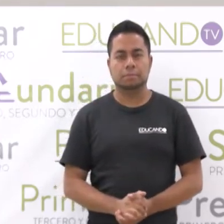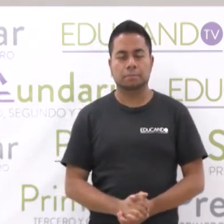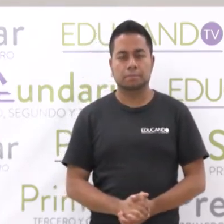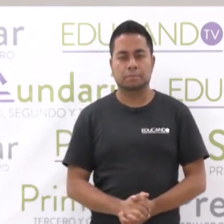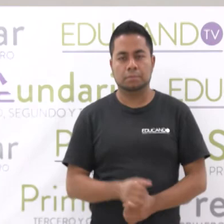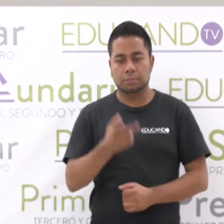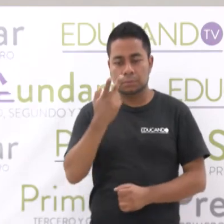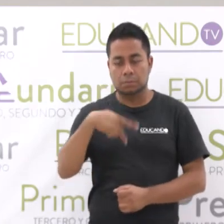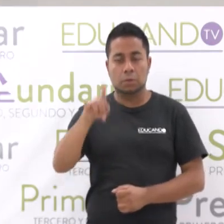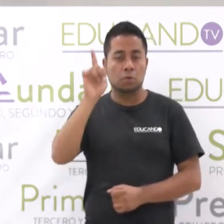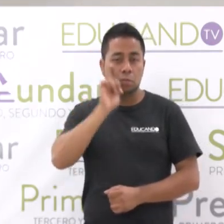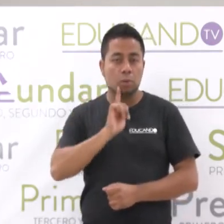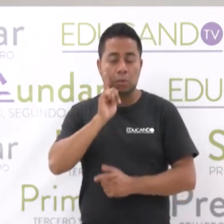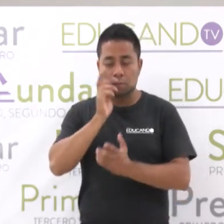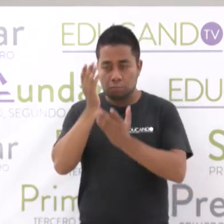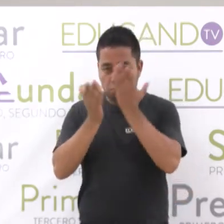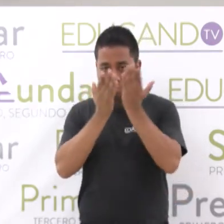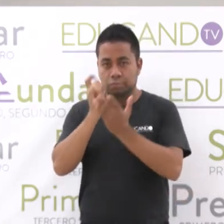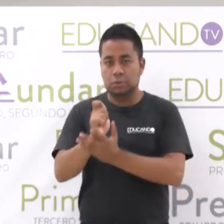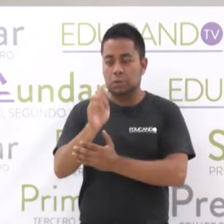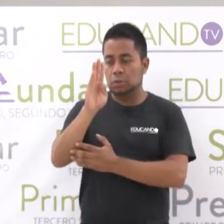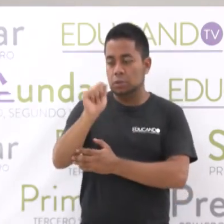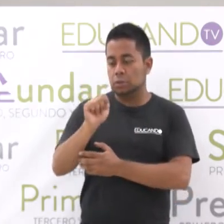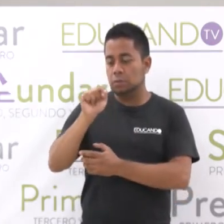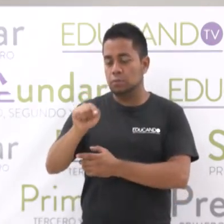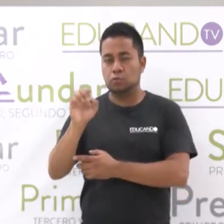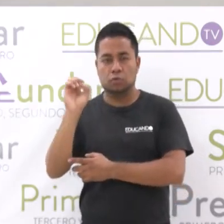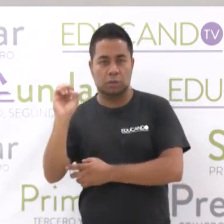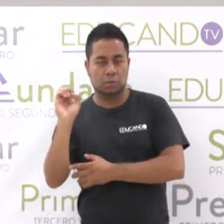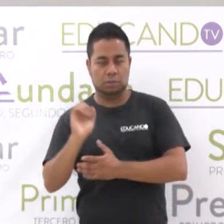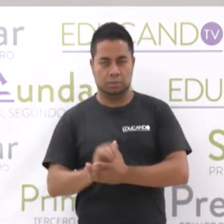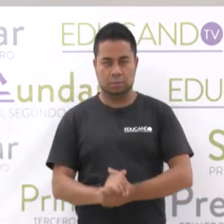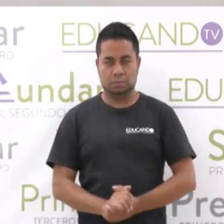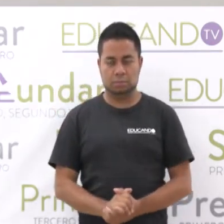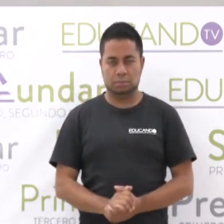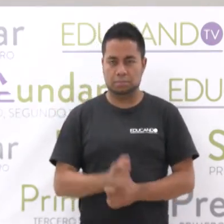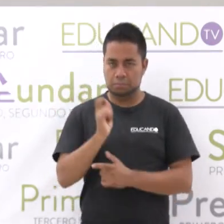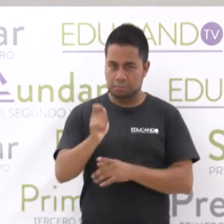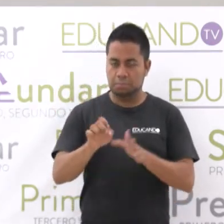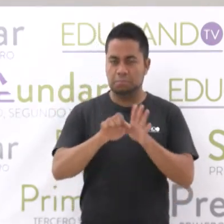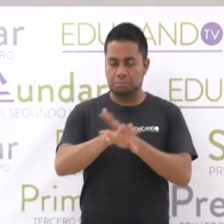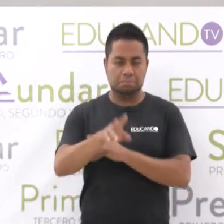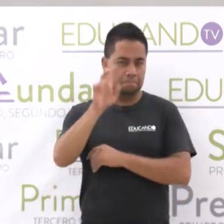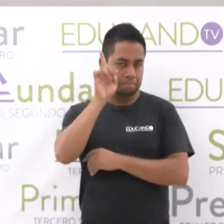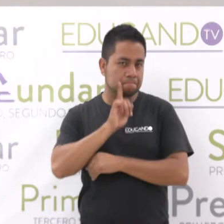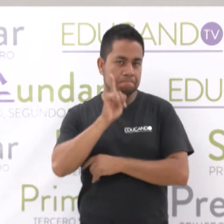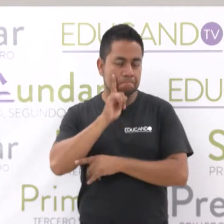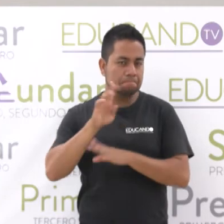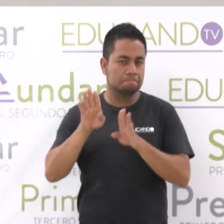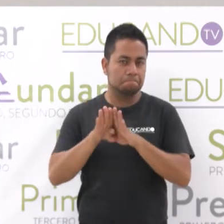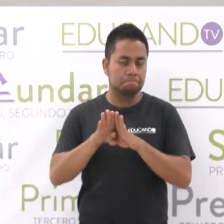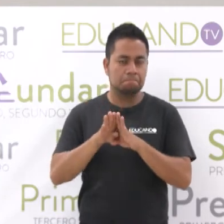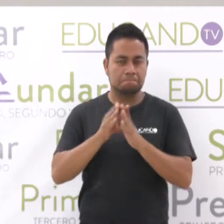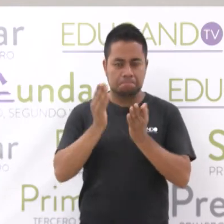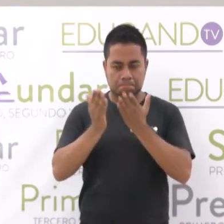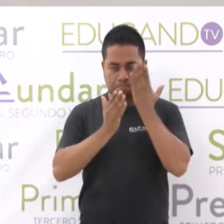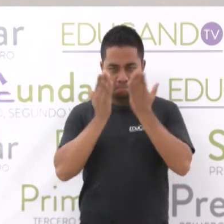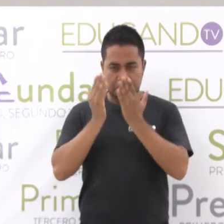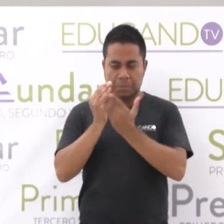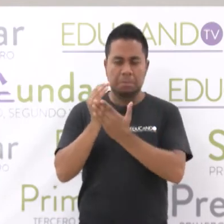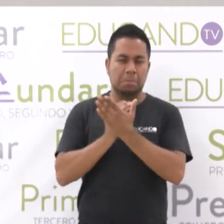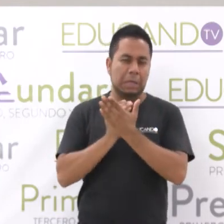pero las mujeres estudian 9.0. O sea, las mujeres terminan estudiando